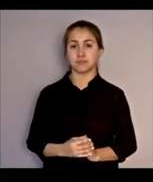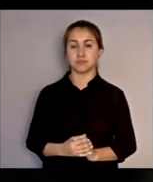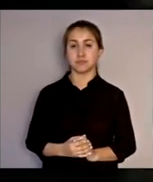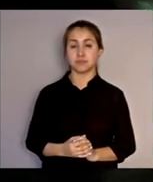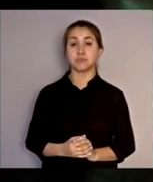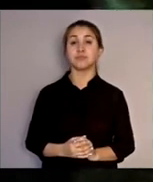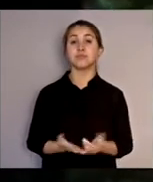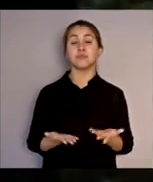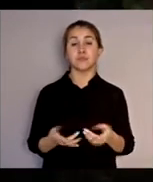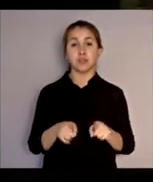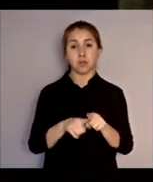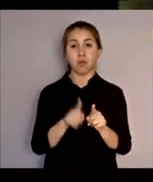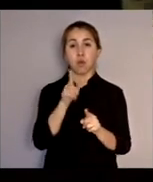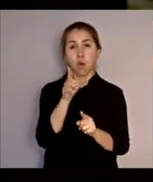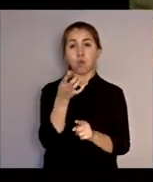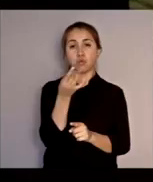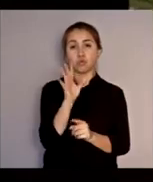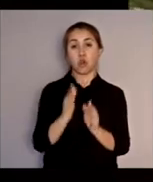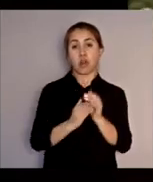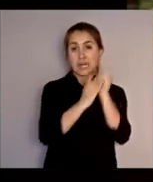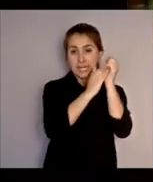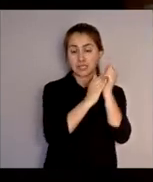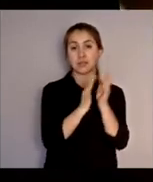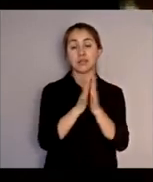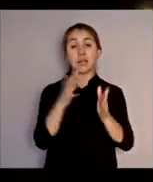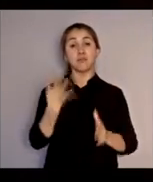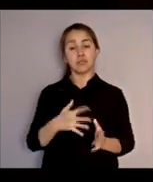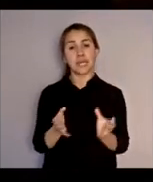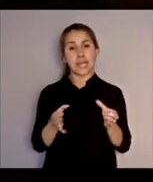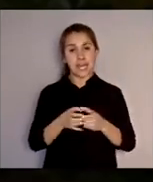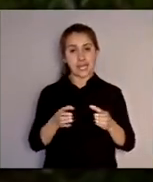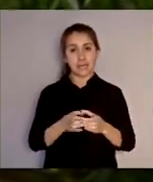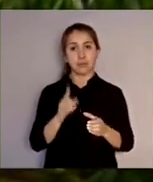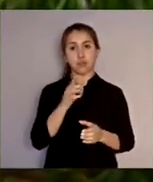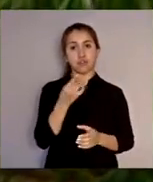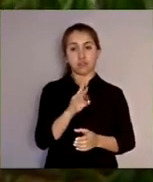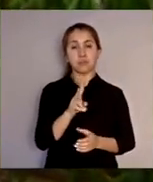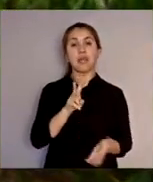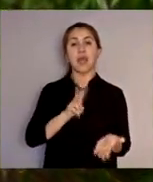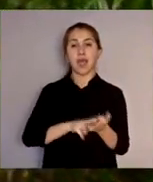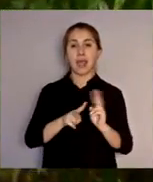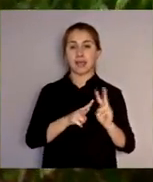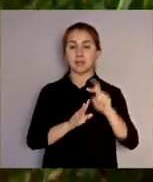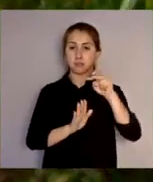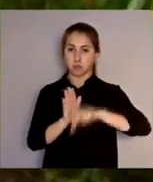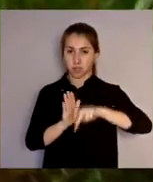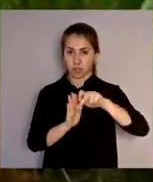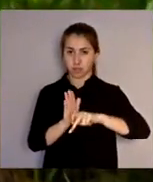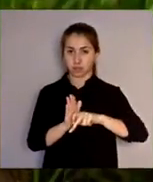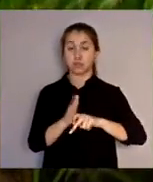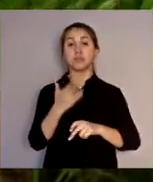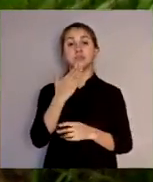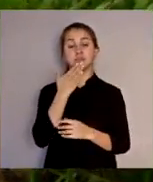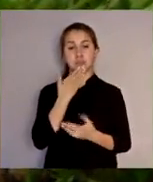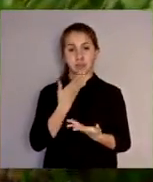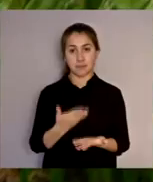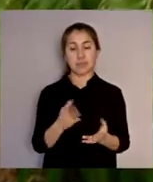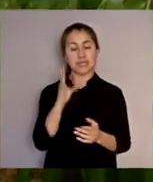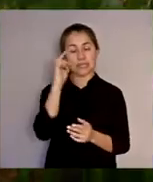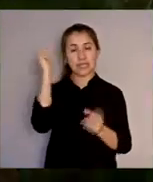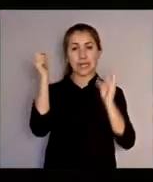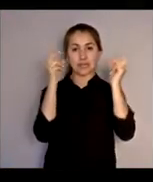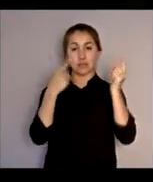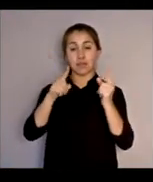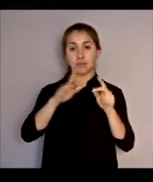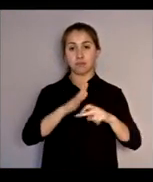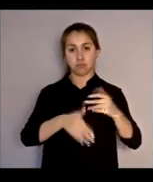Y que aunque haya un solo líder, la importancia del equipo no es solo en la realización de los proyectos, sino que también en la